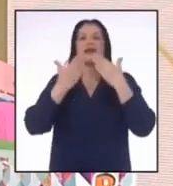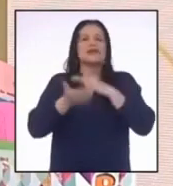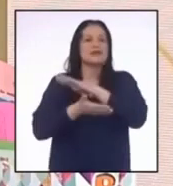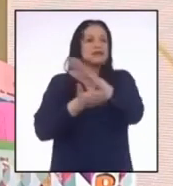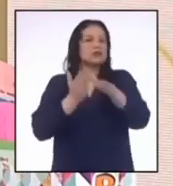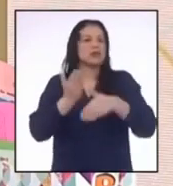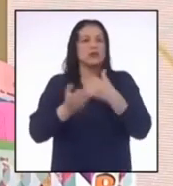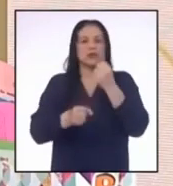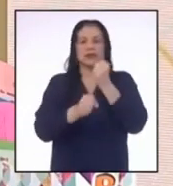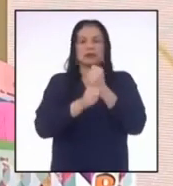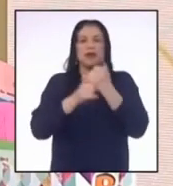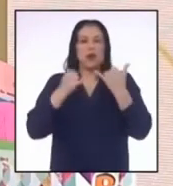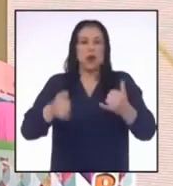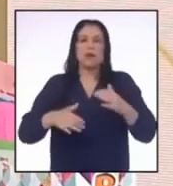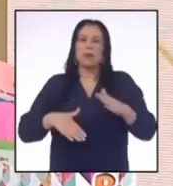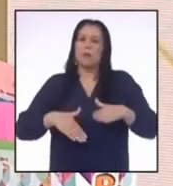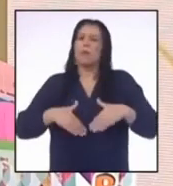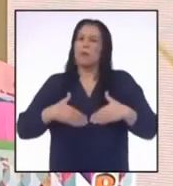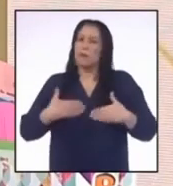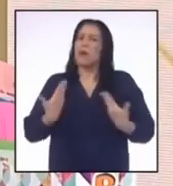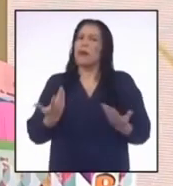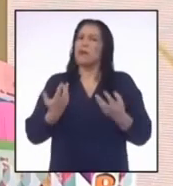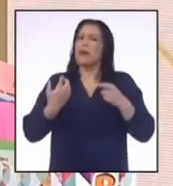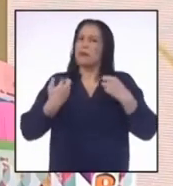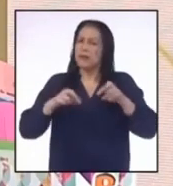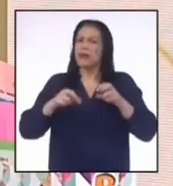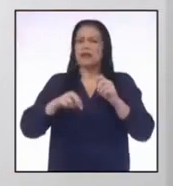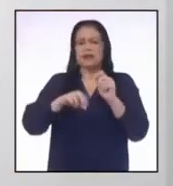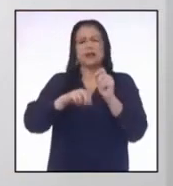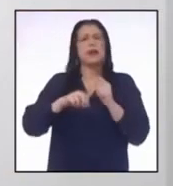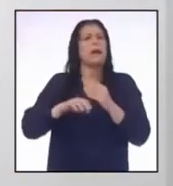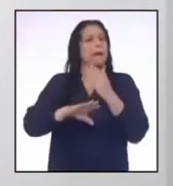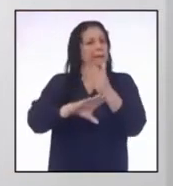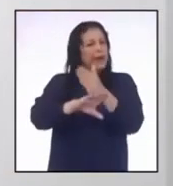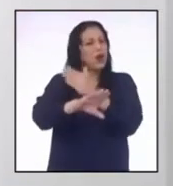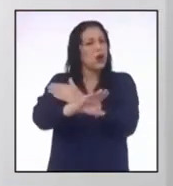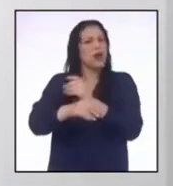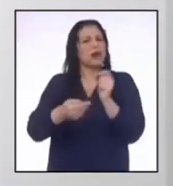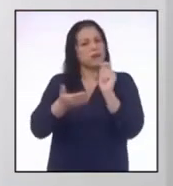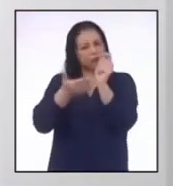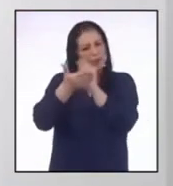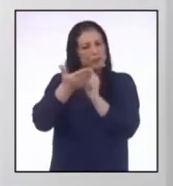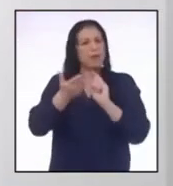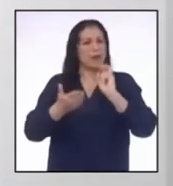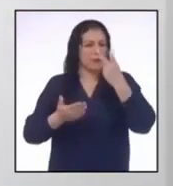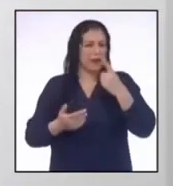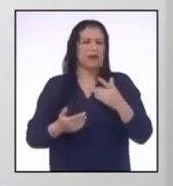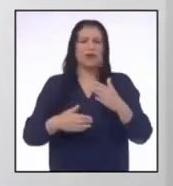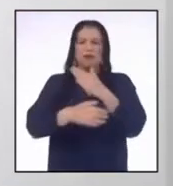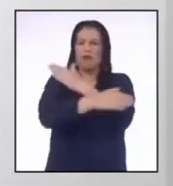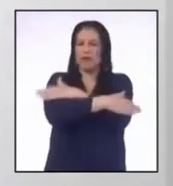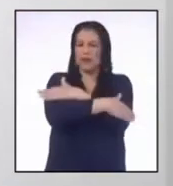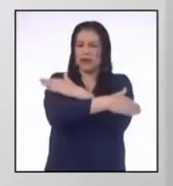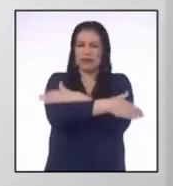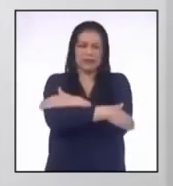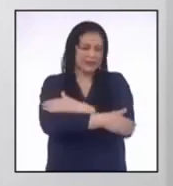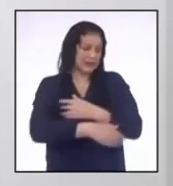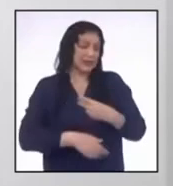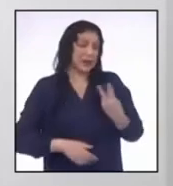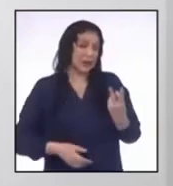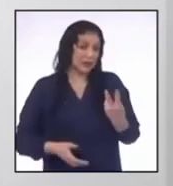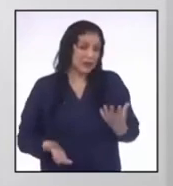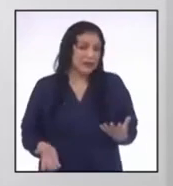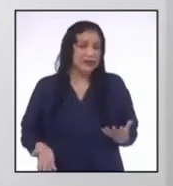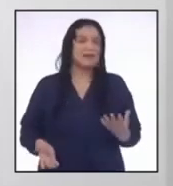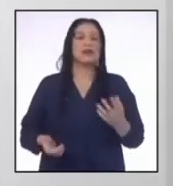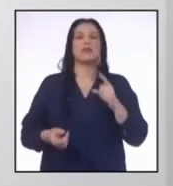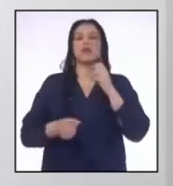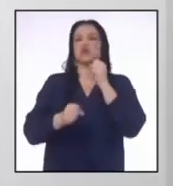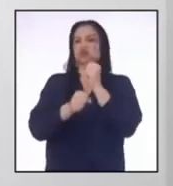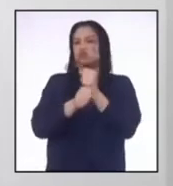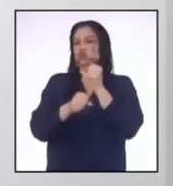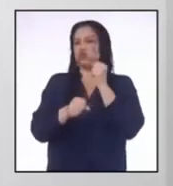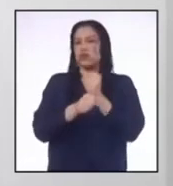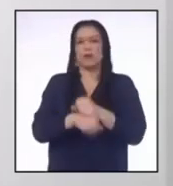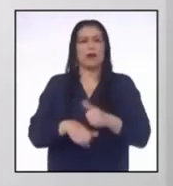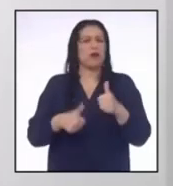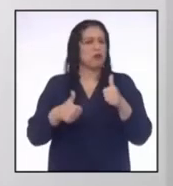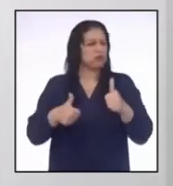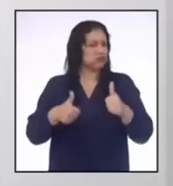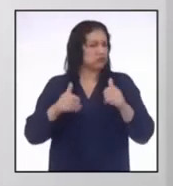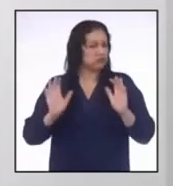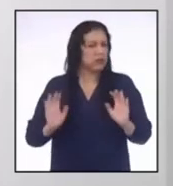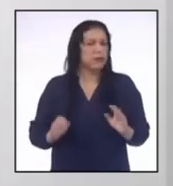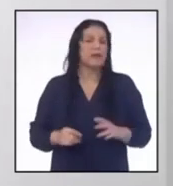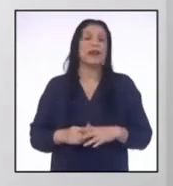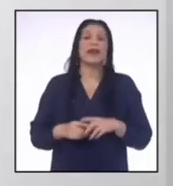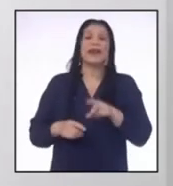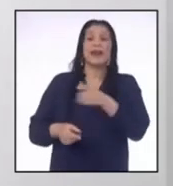trabajado hoy nos servirá para mejorar nuestro borrador. Los felicito, Stephanie y Junior, por el trabajo que han